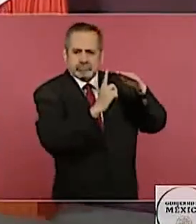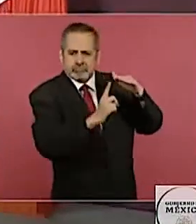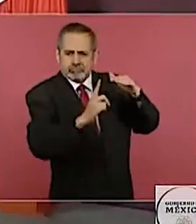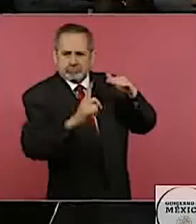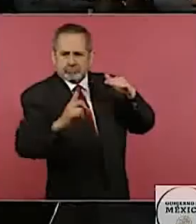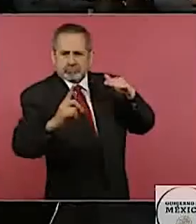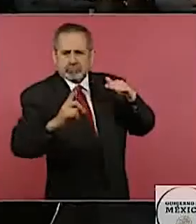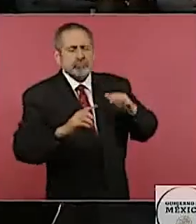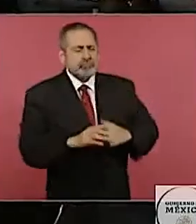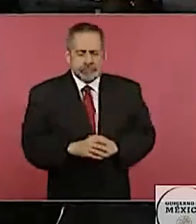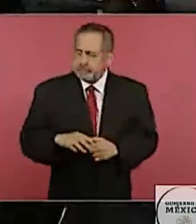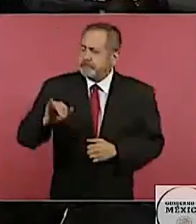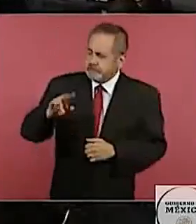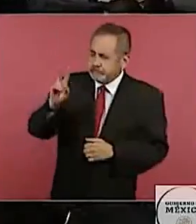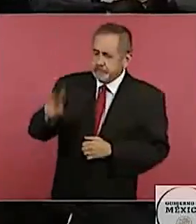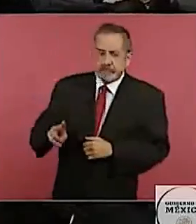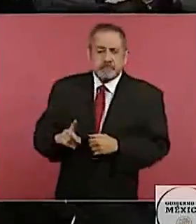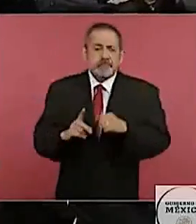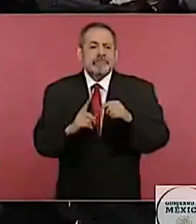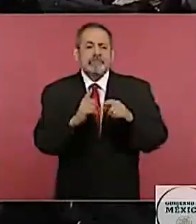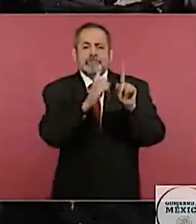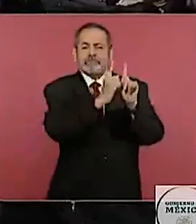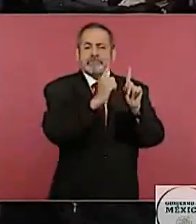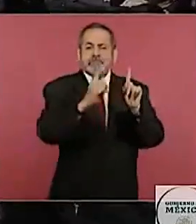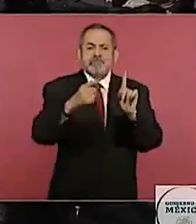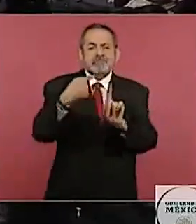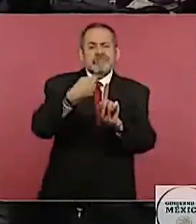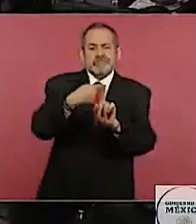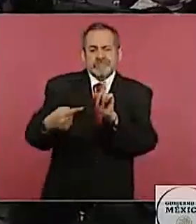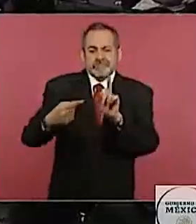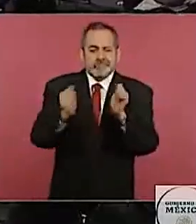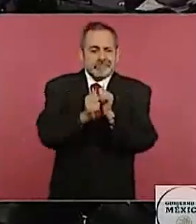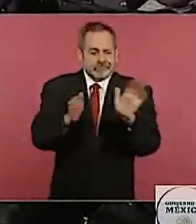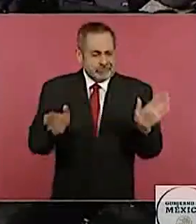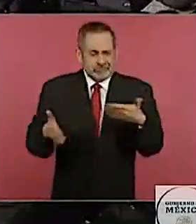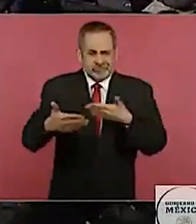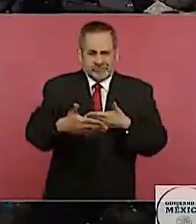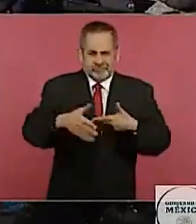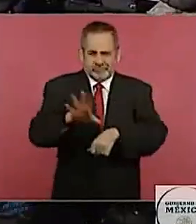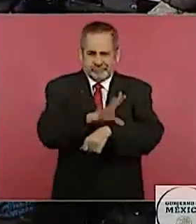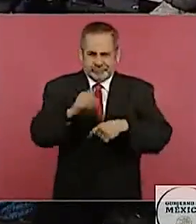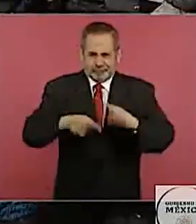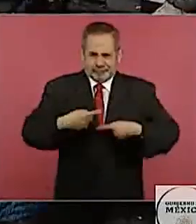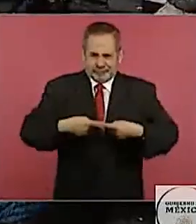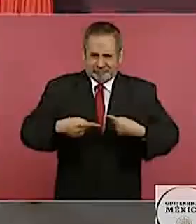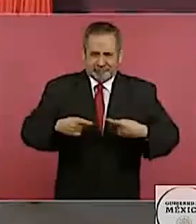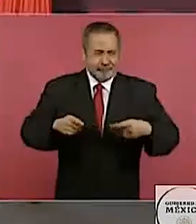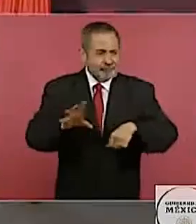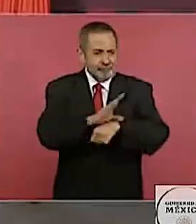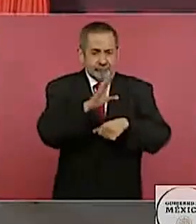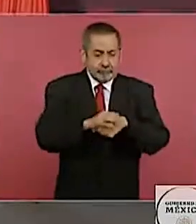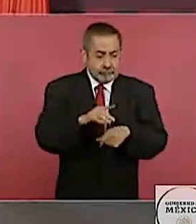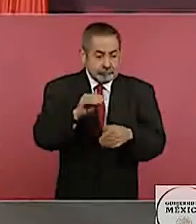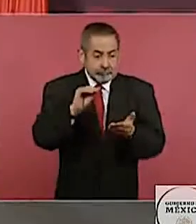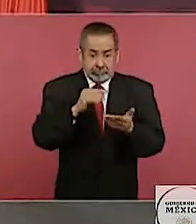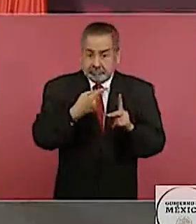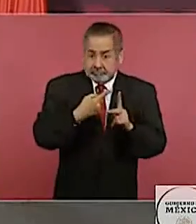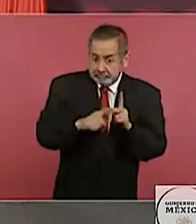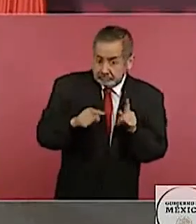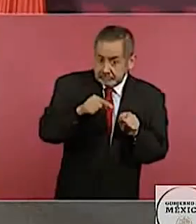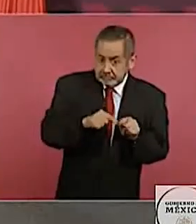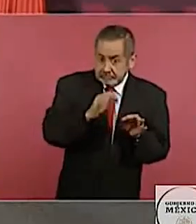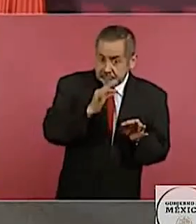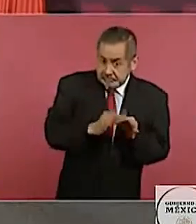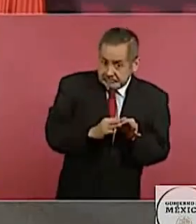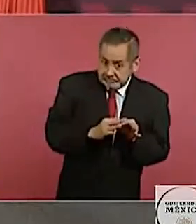privilegiando los postes de media tensión donde van los transformadores levantando el transformador ya podemos hacer el corrimiento de las líneas que